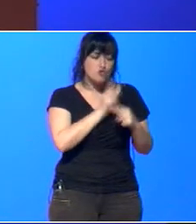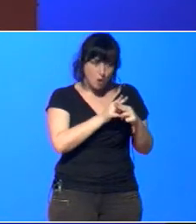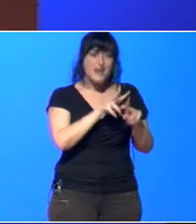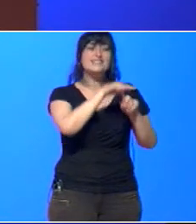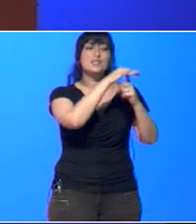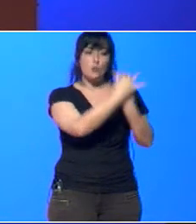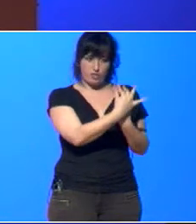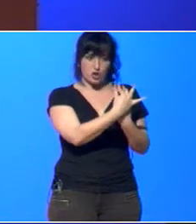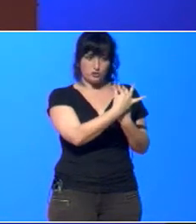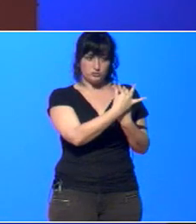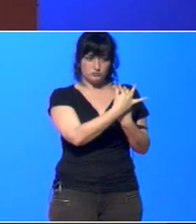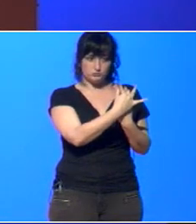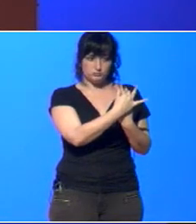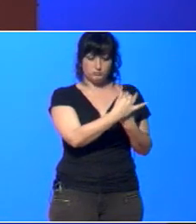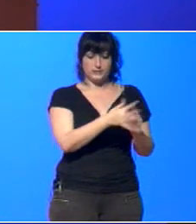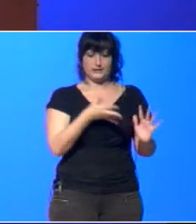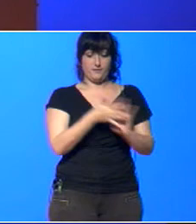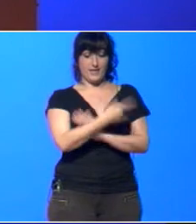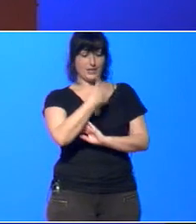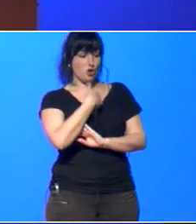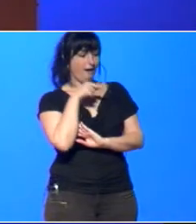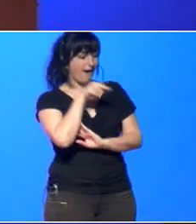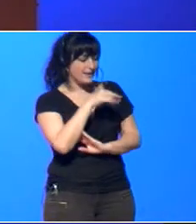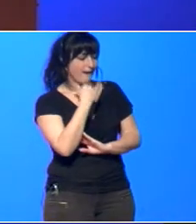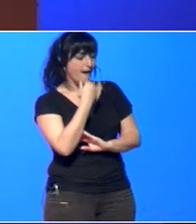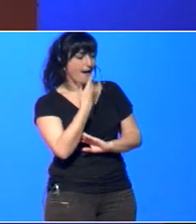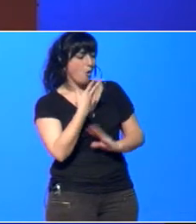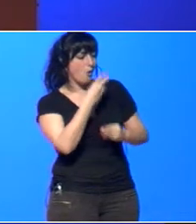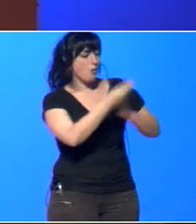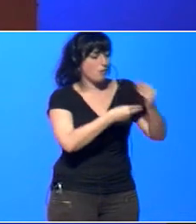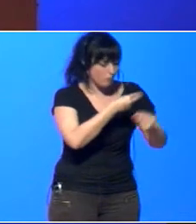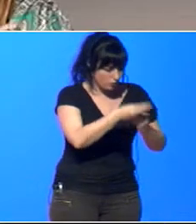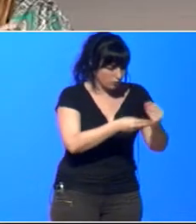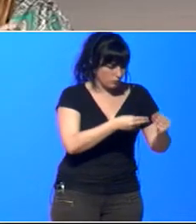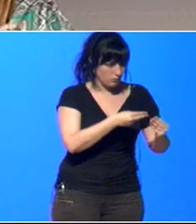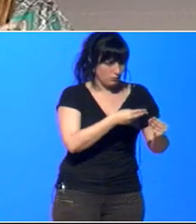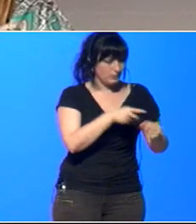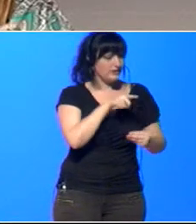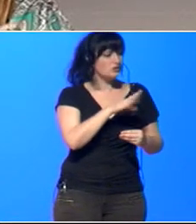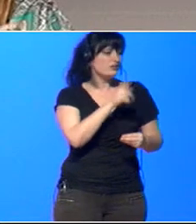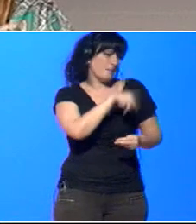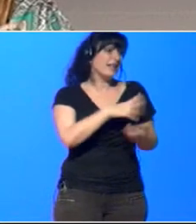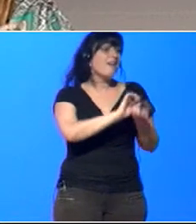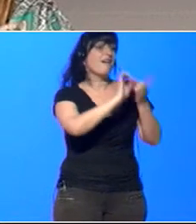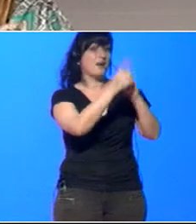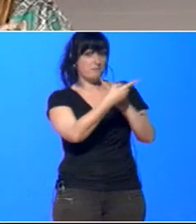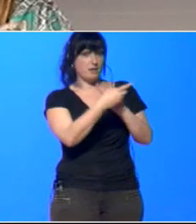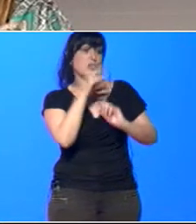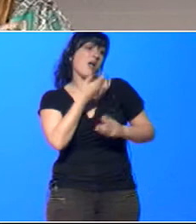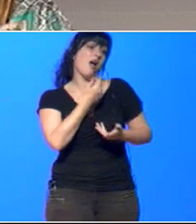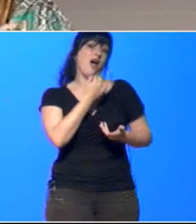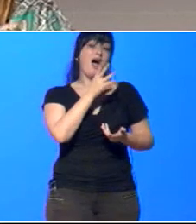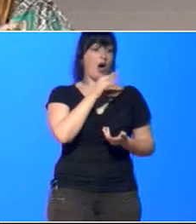es un contexto en el que yo actúo. Y ese es otro elemento que cambia, porque ahora para aprender se pide que los